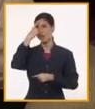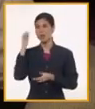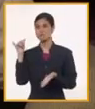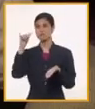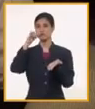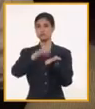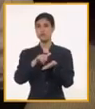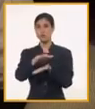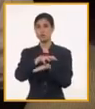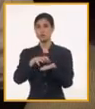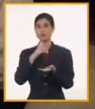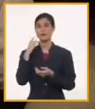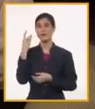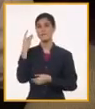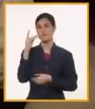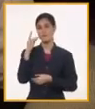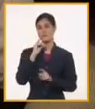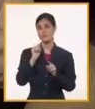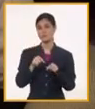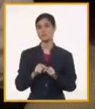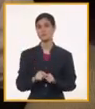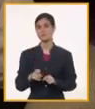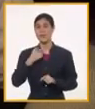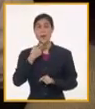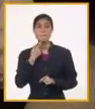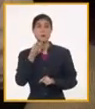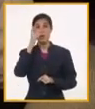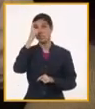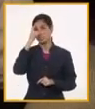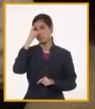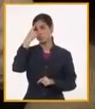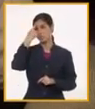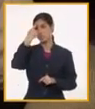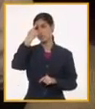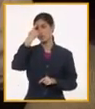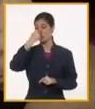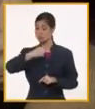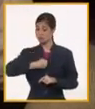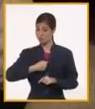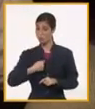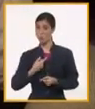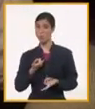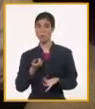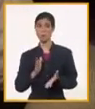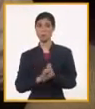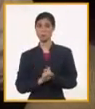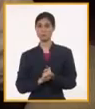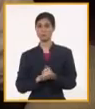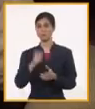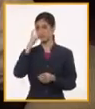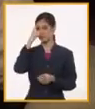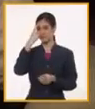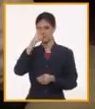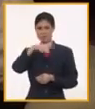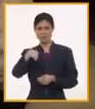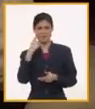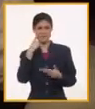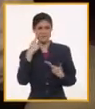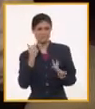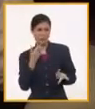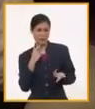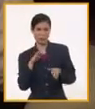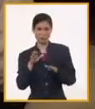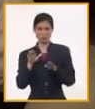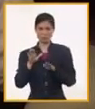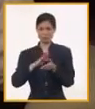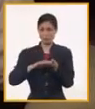brazo a torcer, en el sentido él, no, porque yo le di mi impresión, oye Che, yo no veo a esta gente, porque es que en esos 15 días